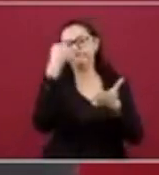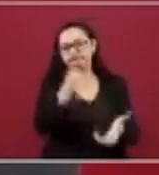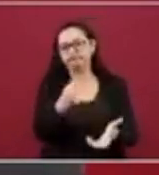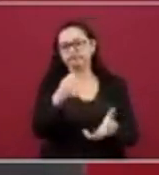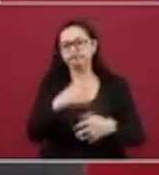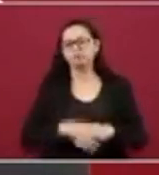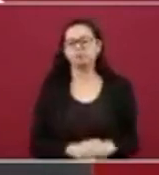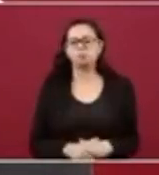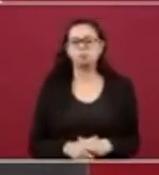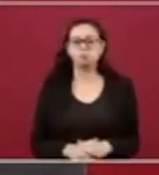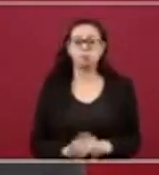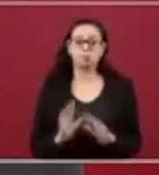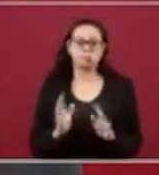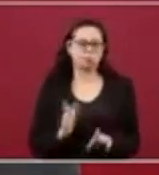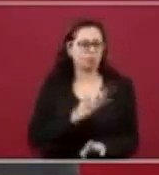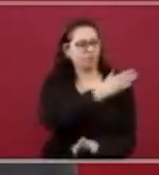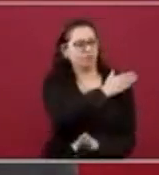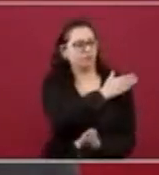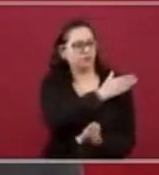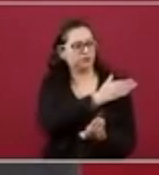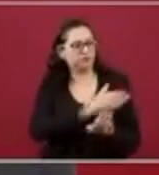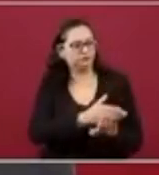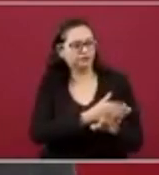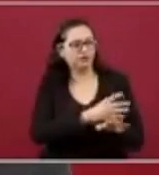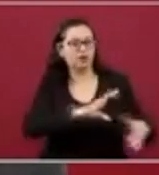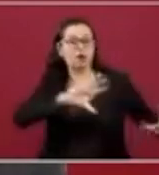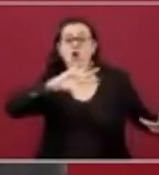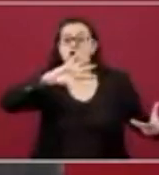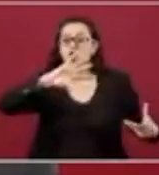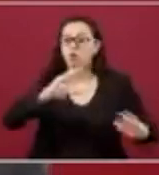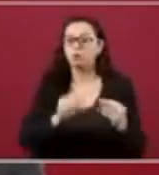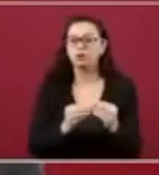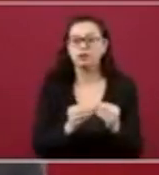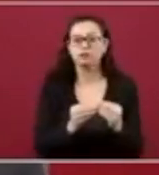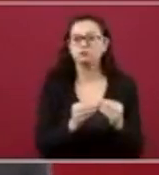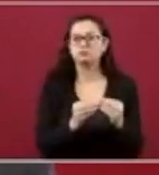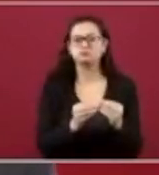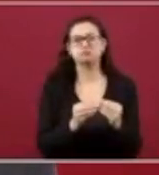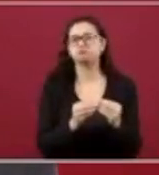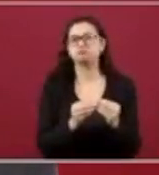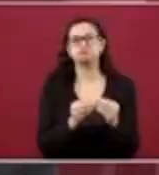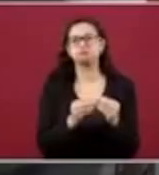más lo ya invertido. En total costaría